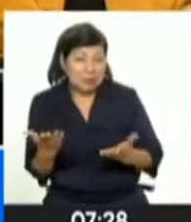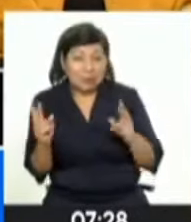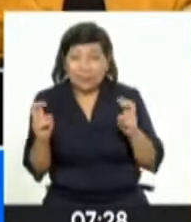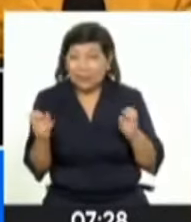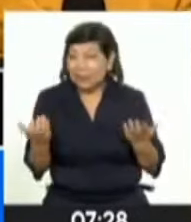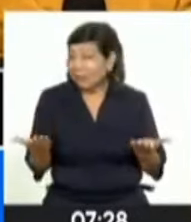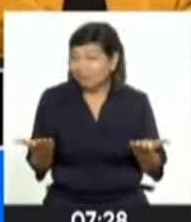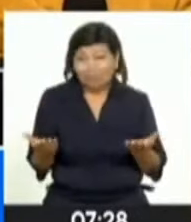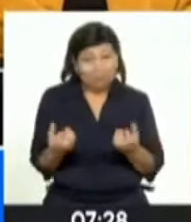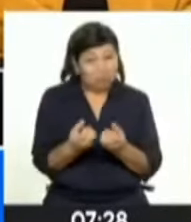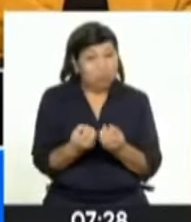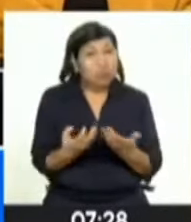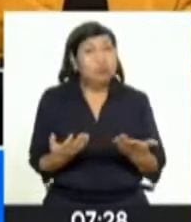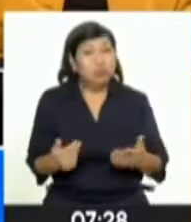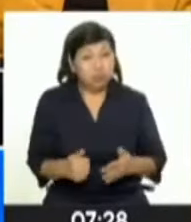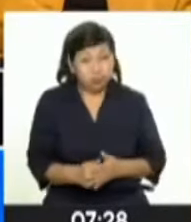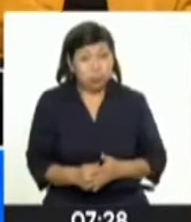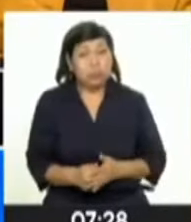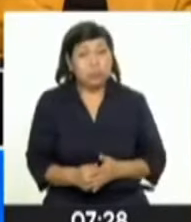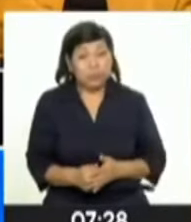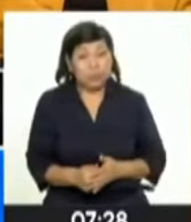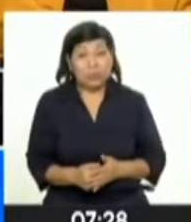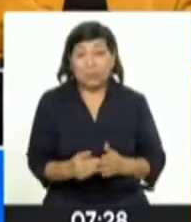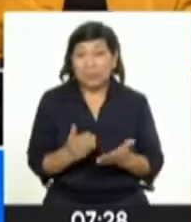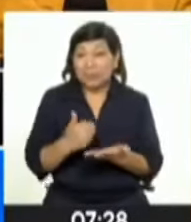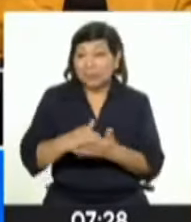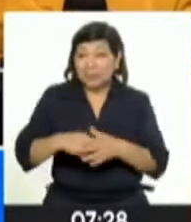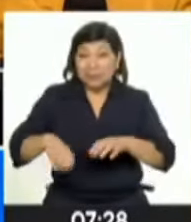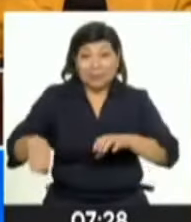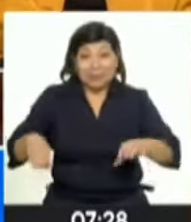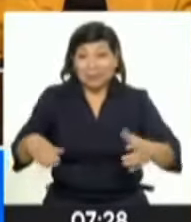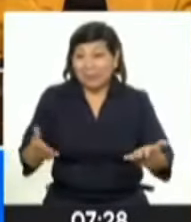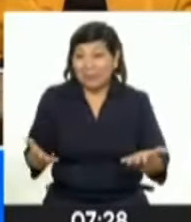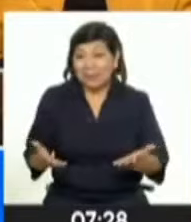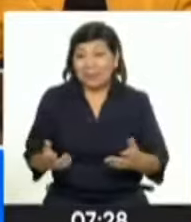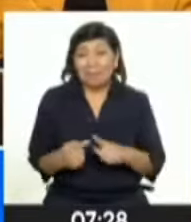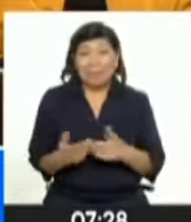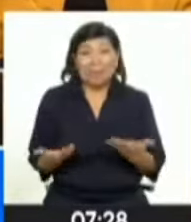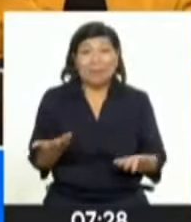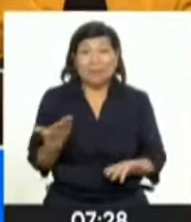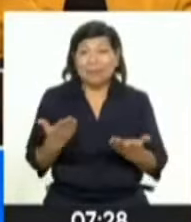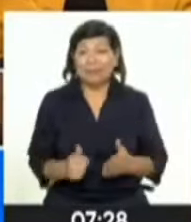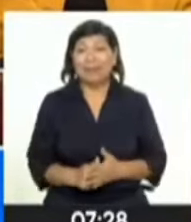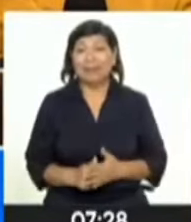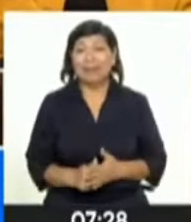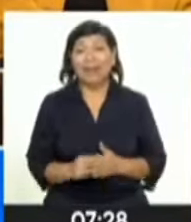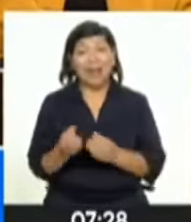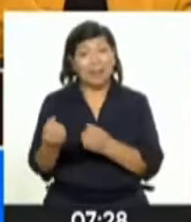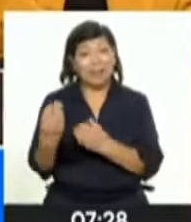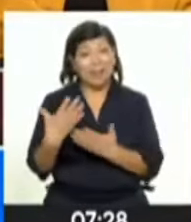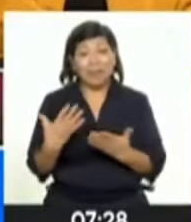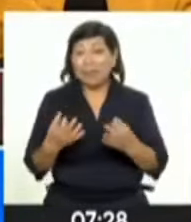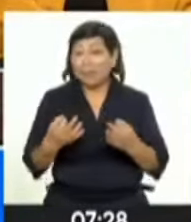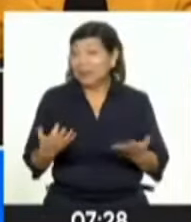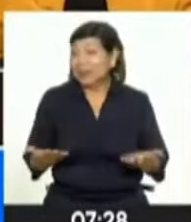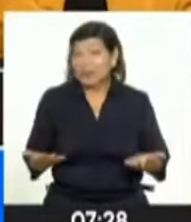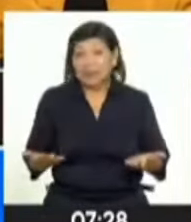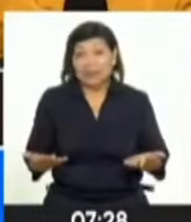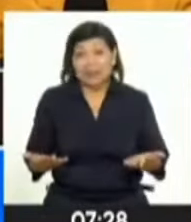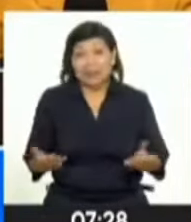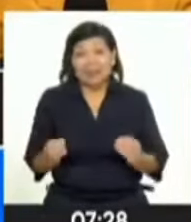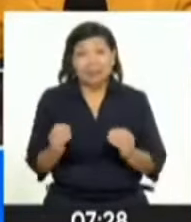tema bastante... que nos divide, que nos continúa dividiendo, pese a este informe de la verdad y